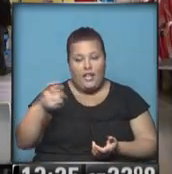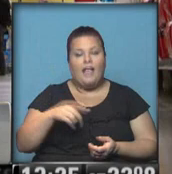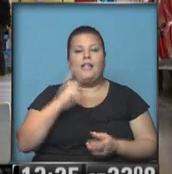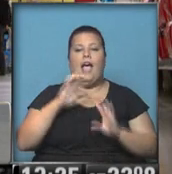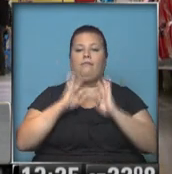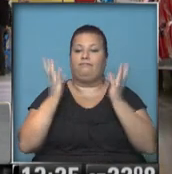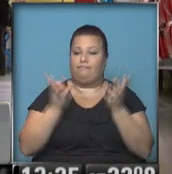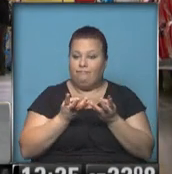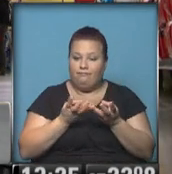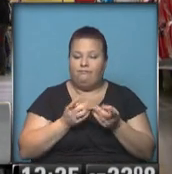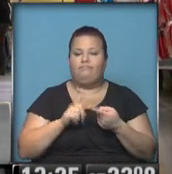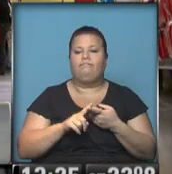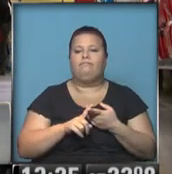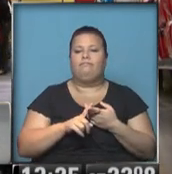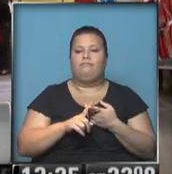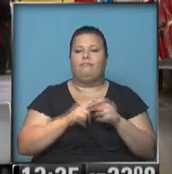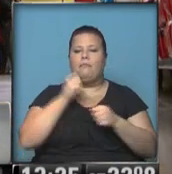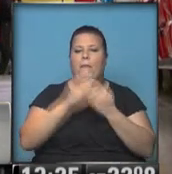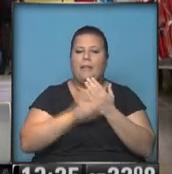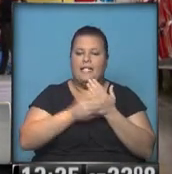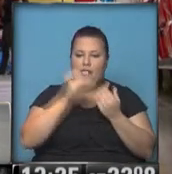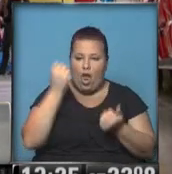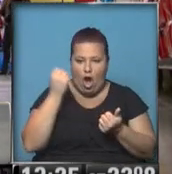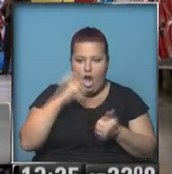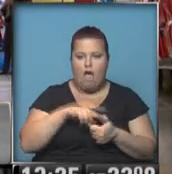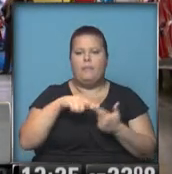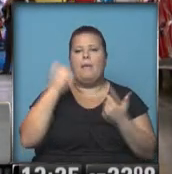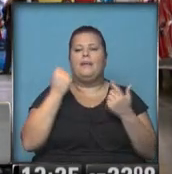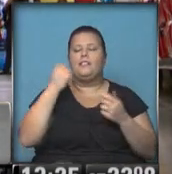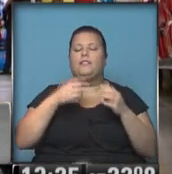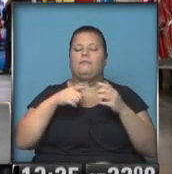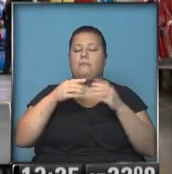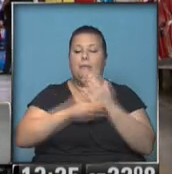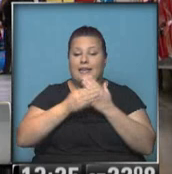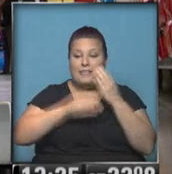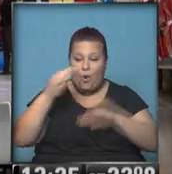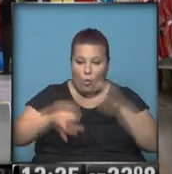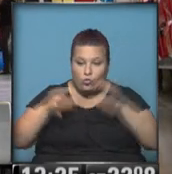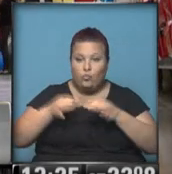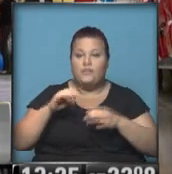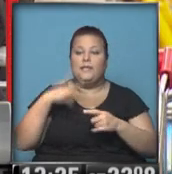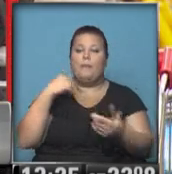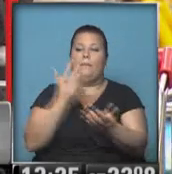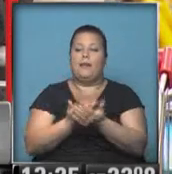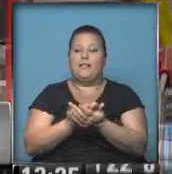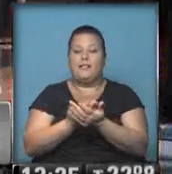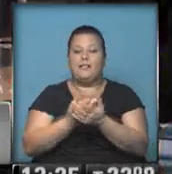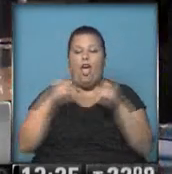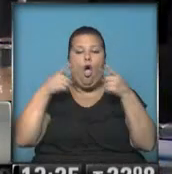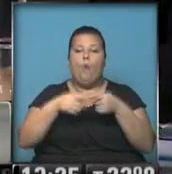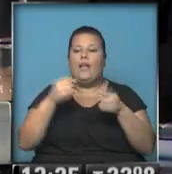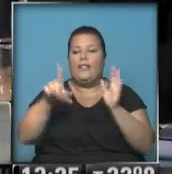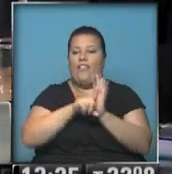un panel donde están funcionarios del Ministerio de Economía y del Ministerio de Justicia que presentan lo que son los objetivos